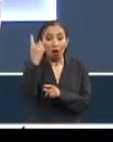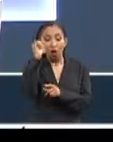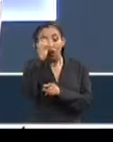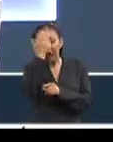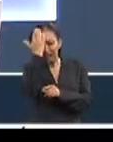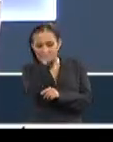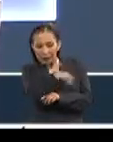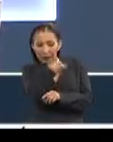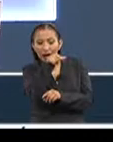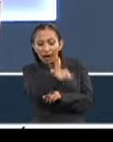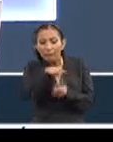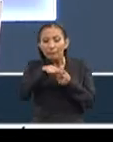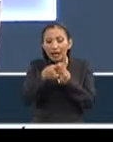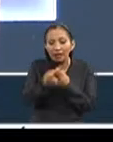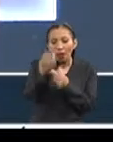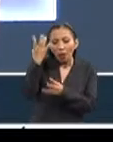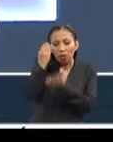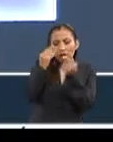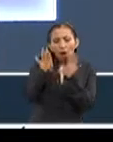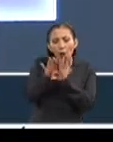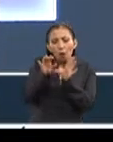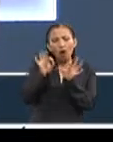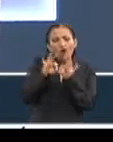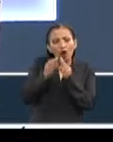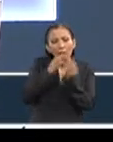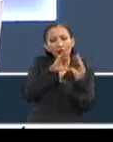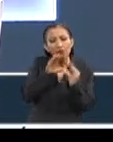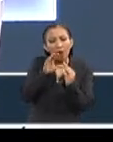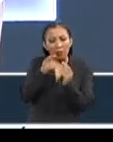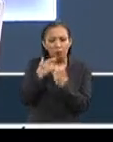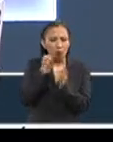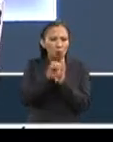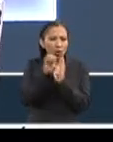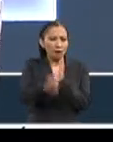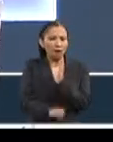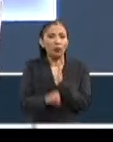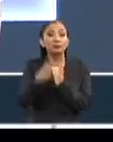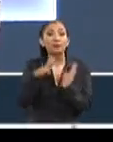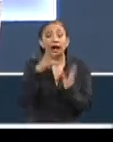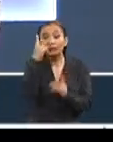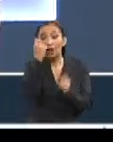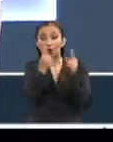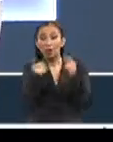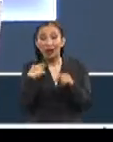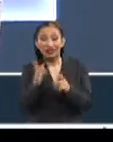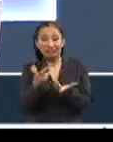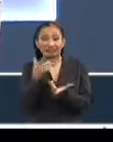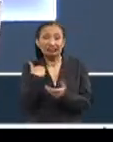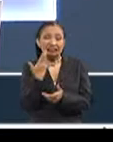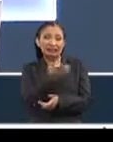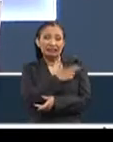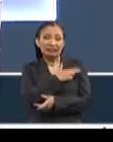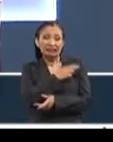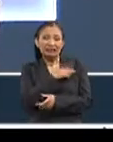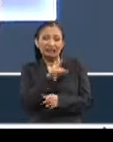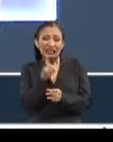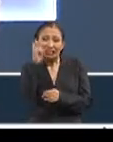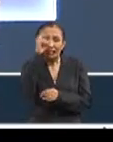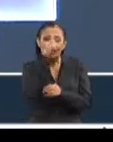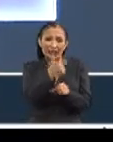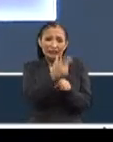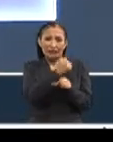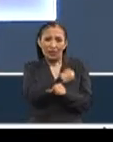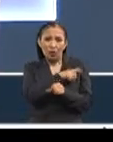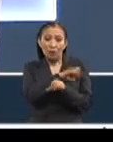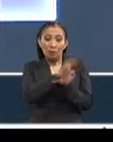teórico empiecen a surgir las estrategias. Sería muy interesante comentarles, por ejemplo, que hay algunas lesiones que de pronto son de carácter